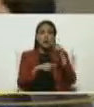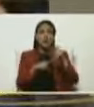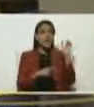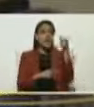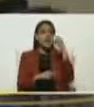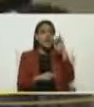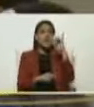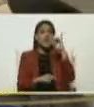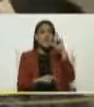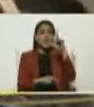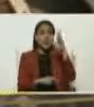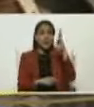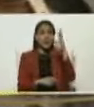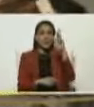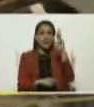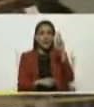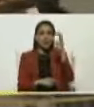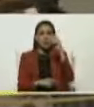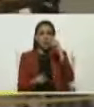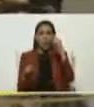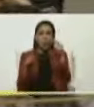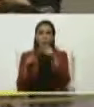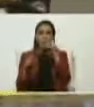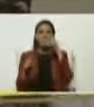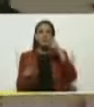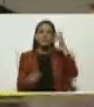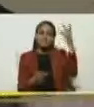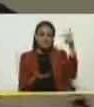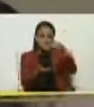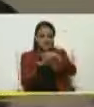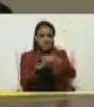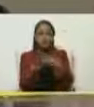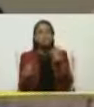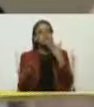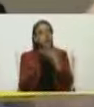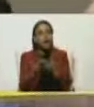agradezco que haya venido con su sombrero. Gilberto,